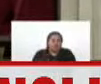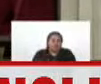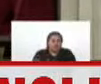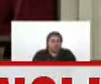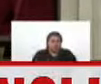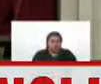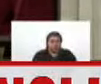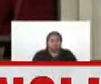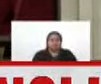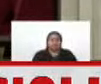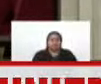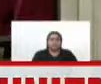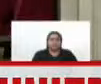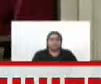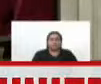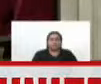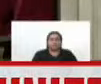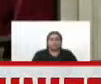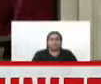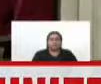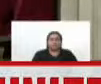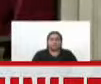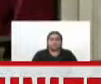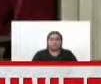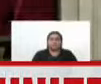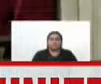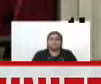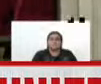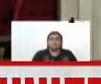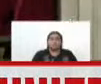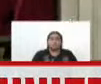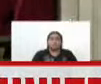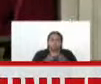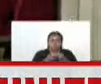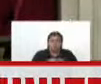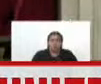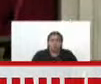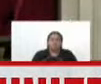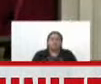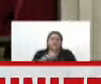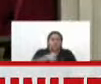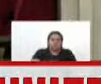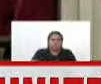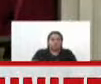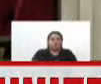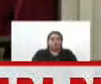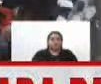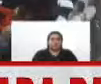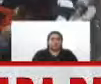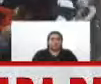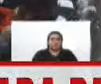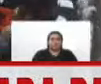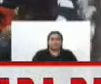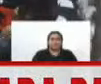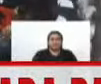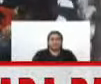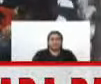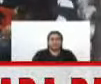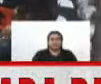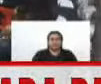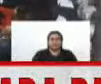historia. Pero como todo DNU que aborda temas legislativos, puede terminar en la justicia